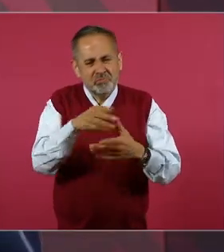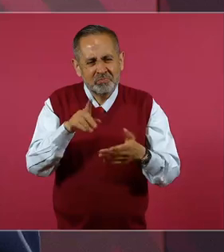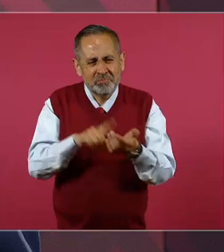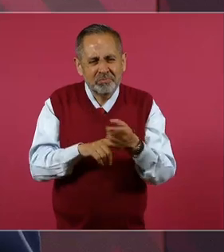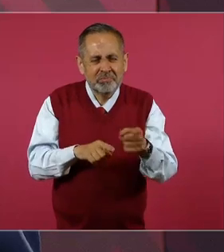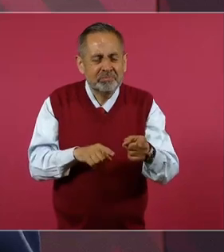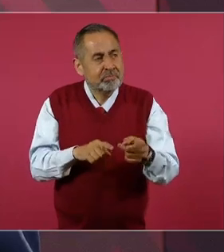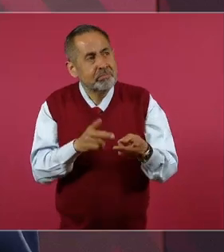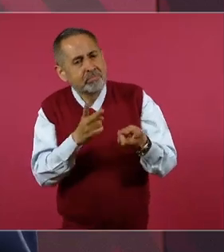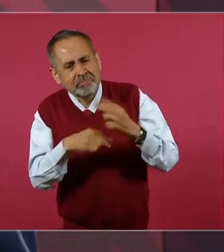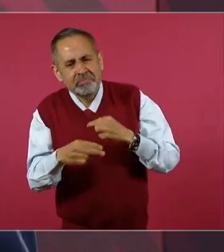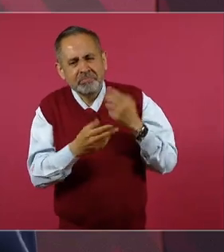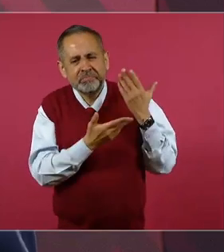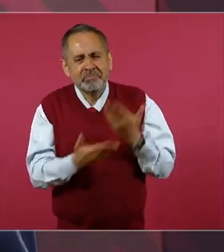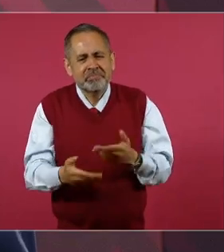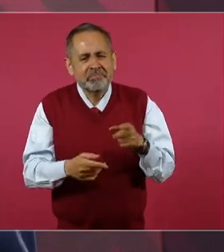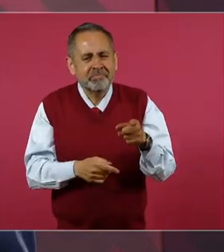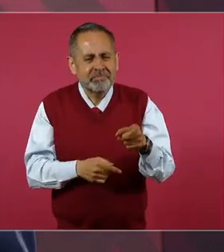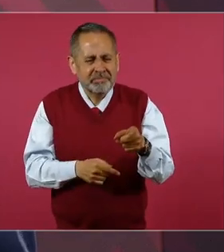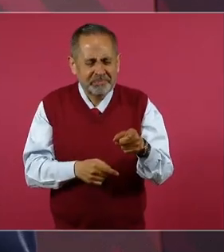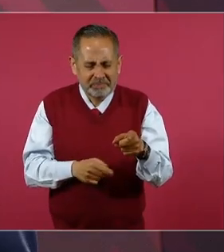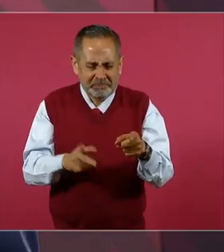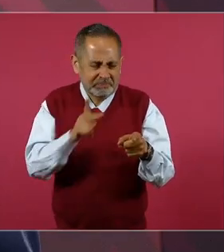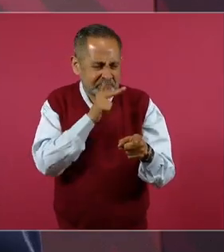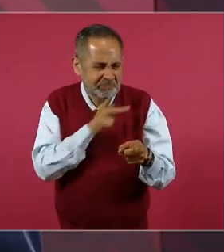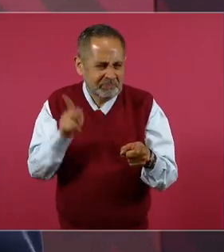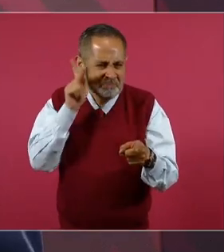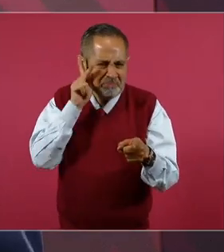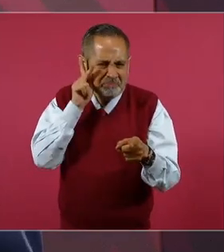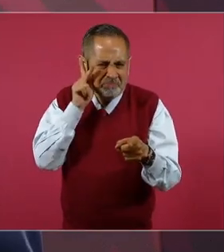porque llegó un papa